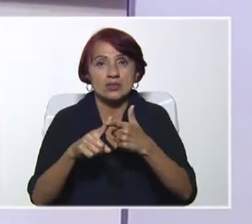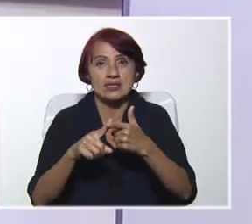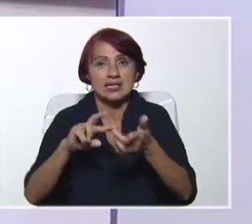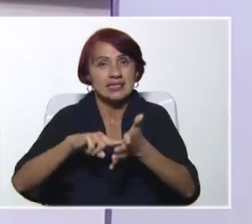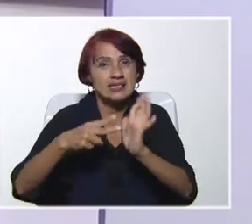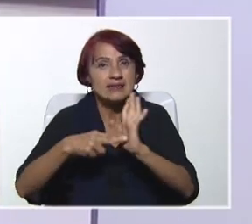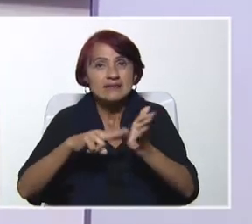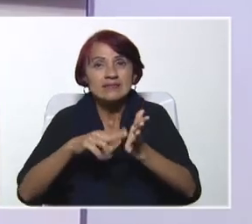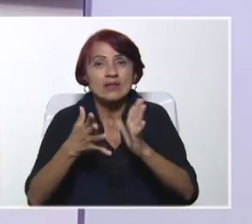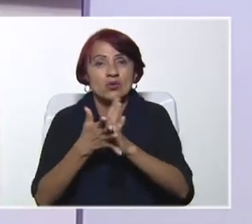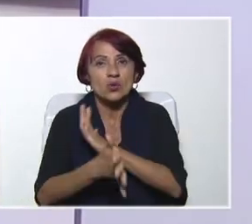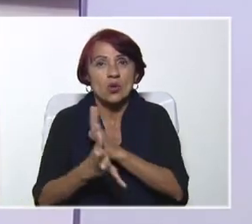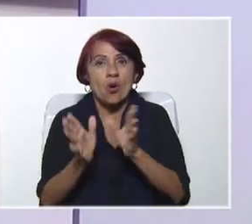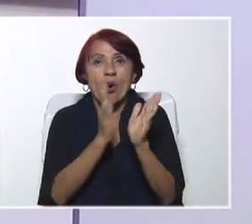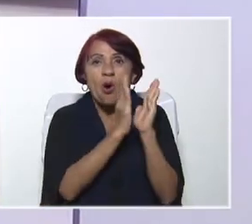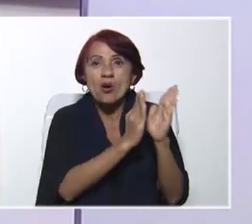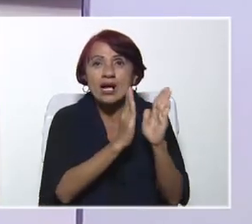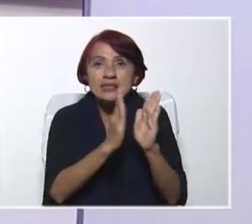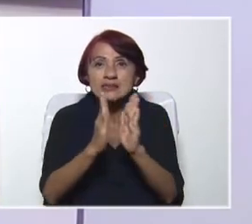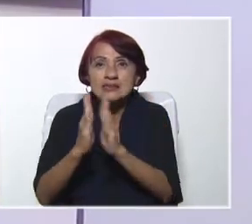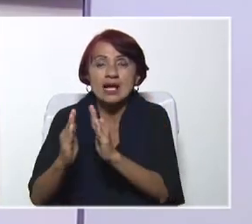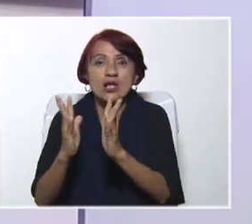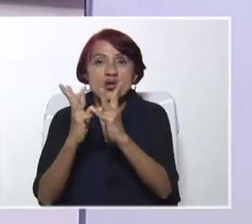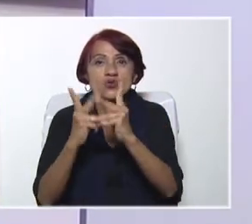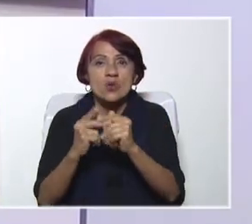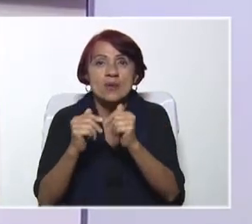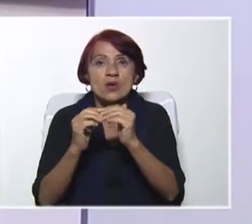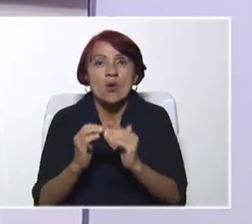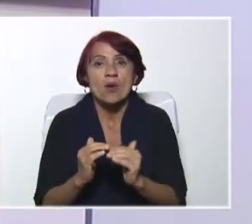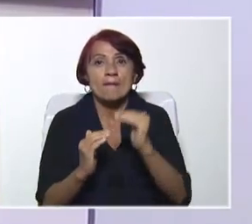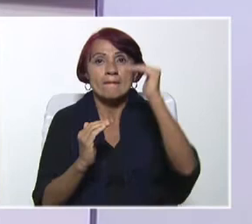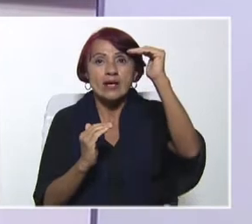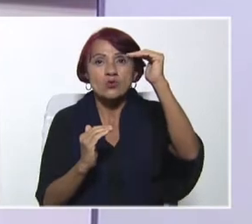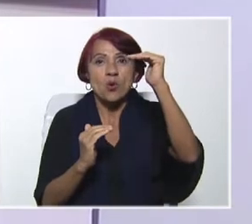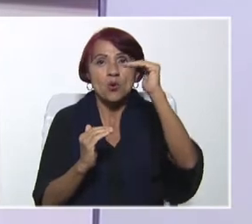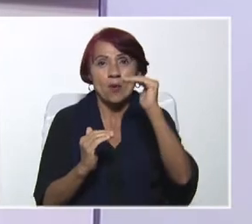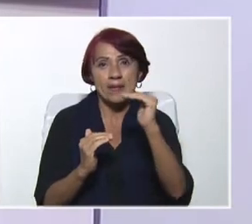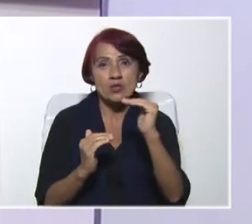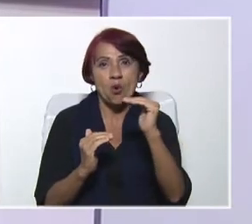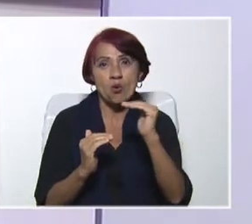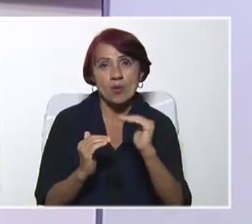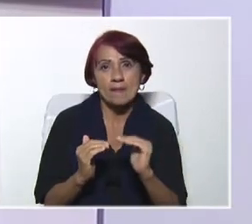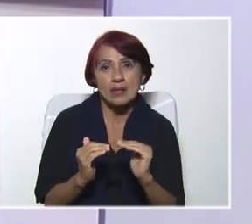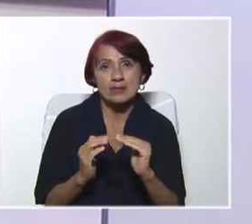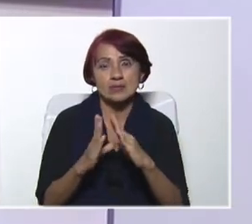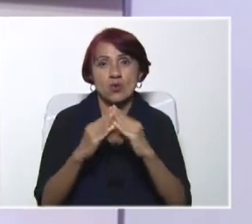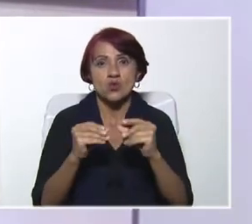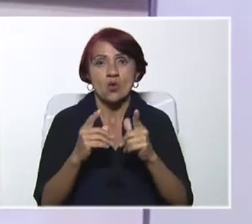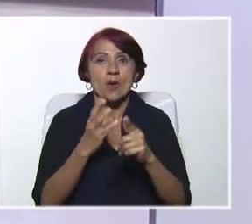debemos organizarlos de manera decreciente. Por ejemplo,